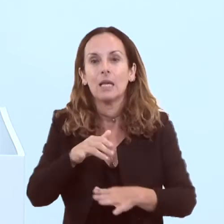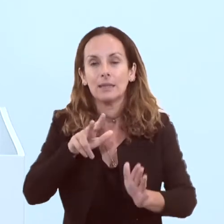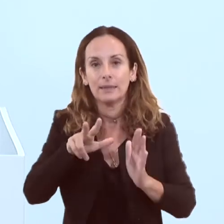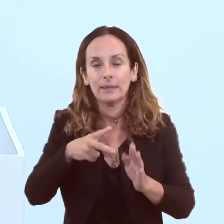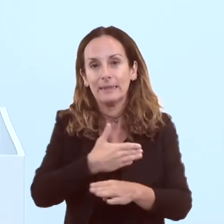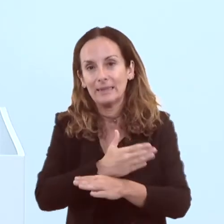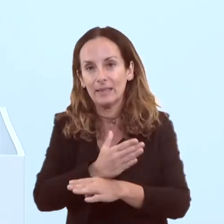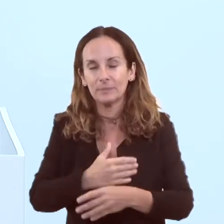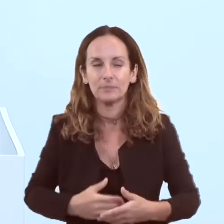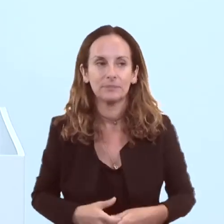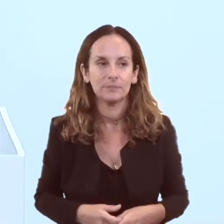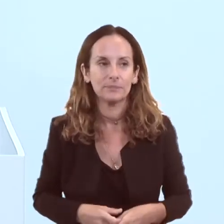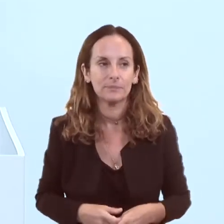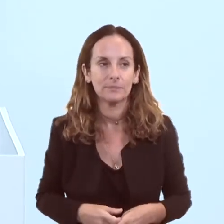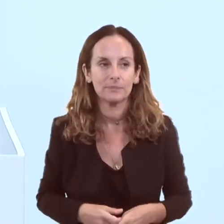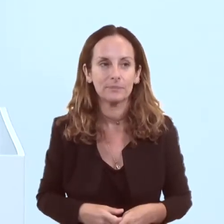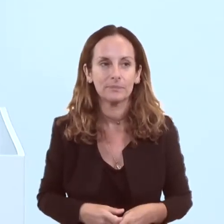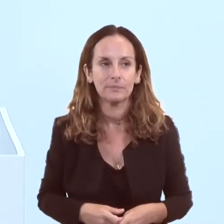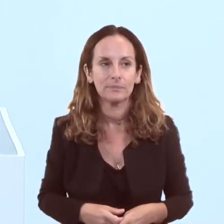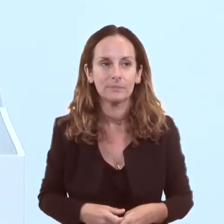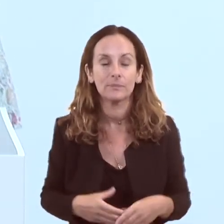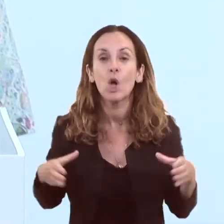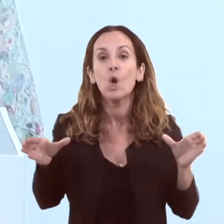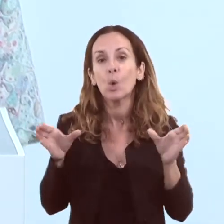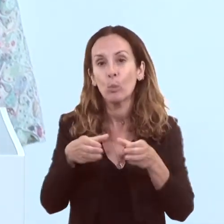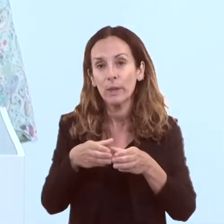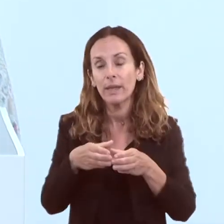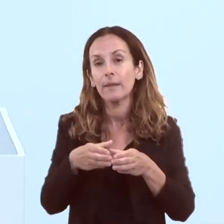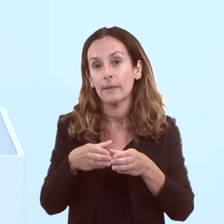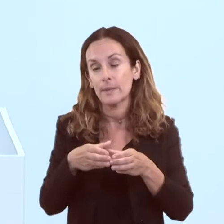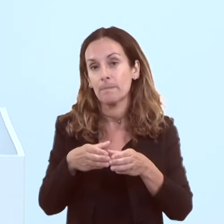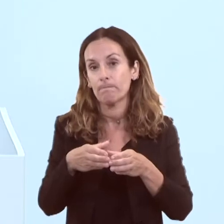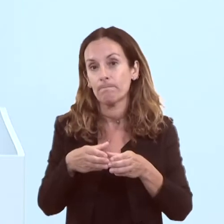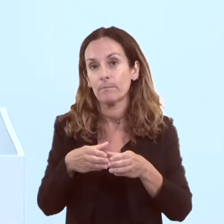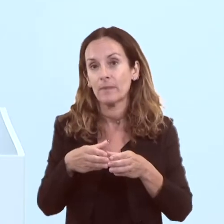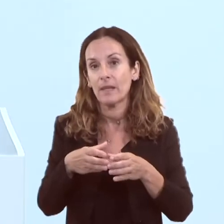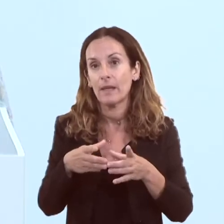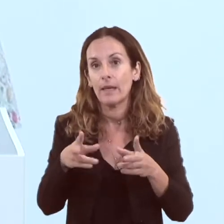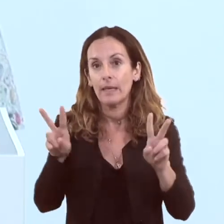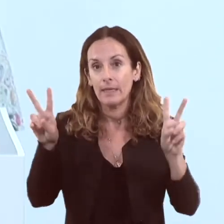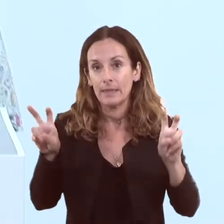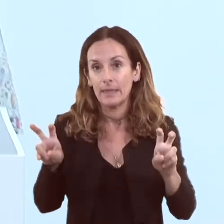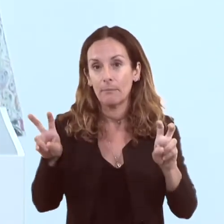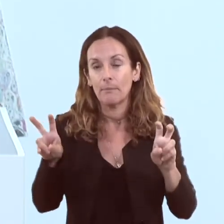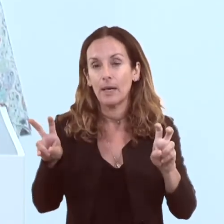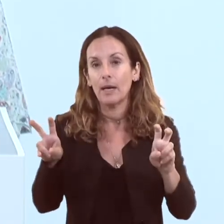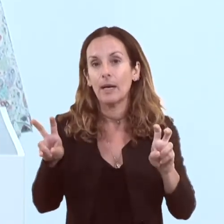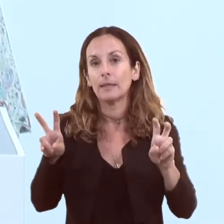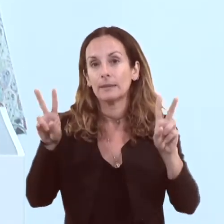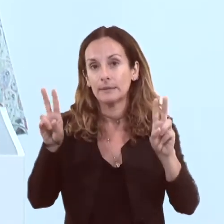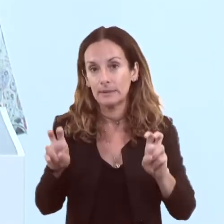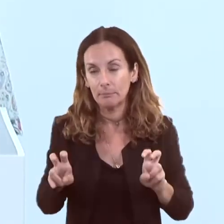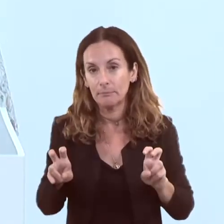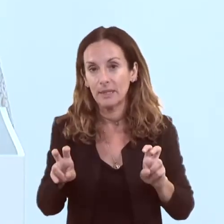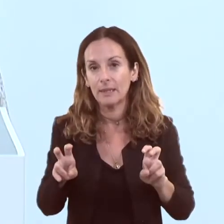en las comunidades en las que la dependencia del input o del